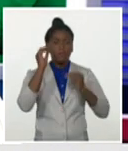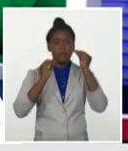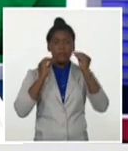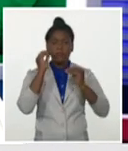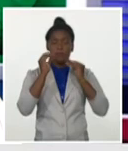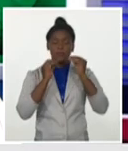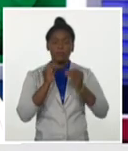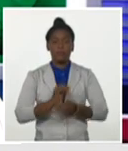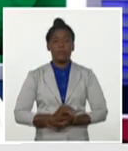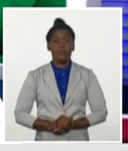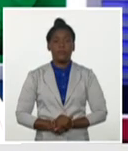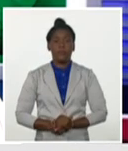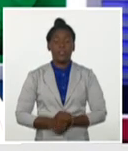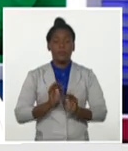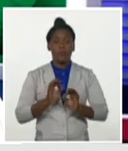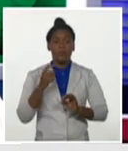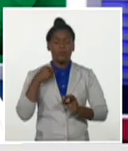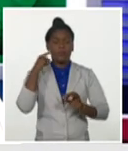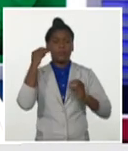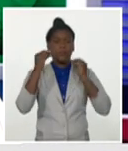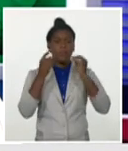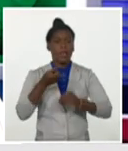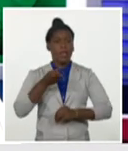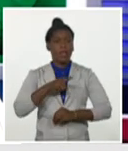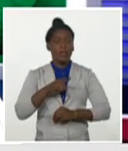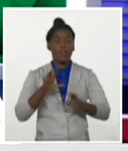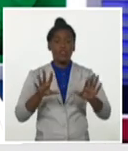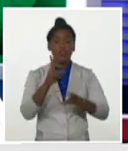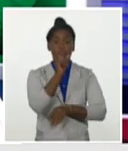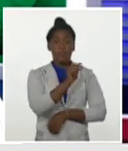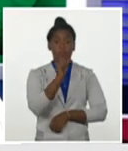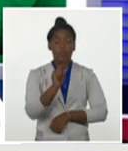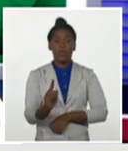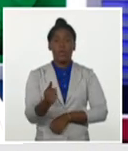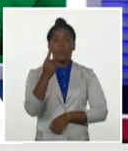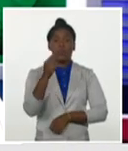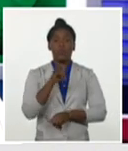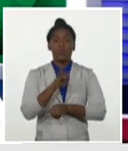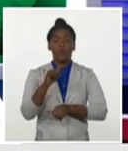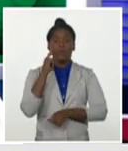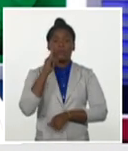totalmente asintomático. Y además de eso,